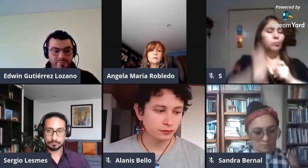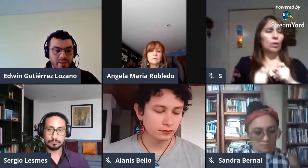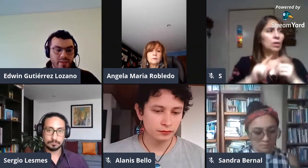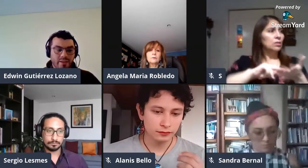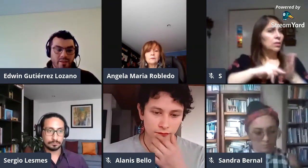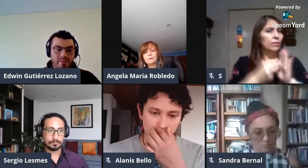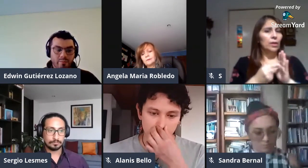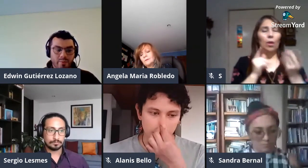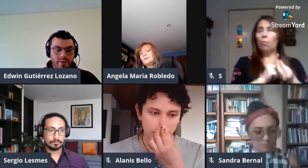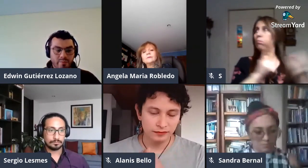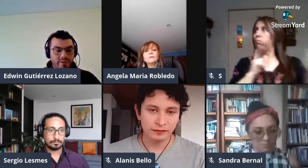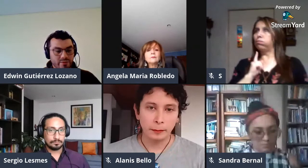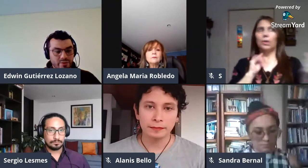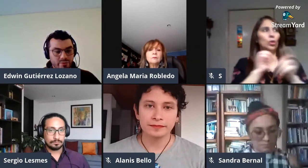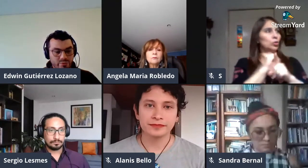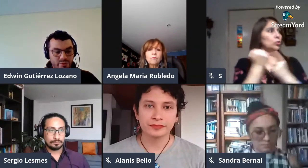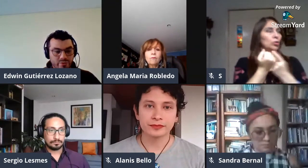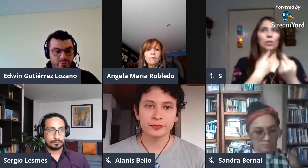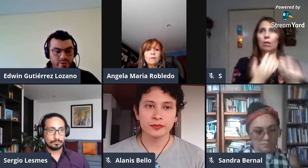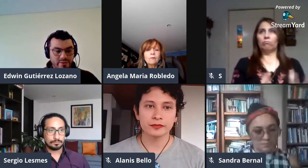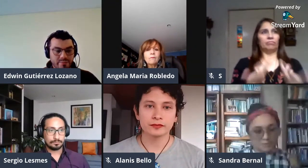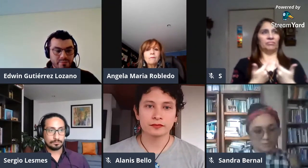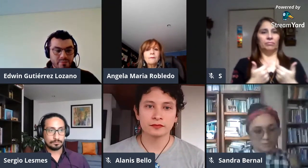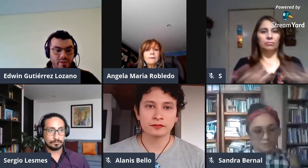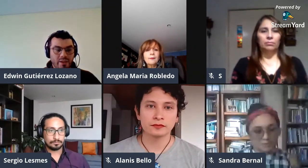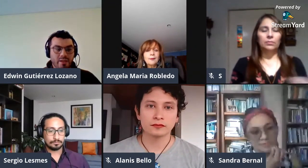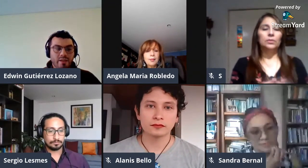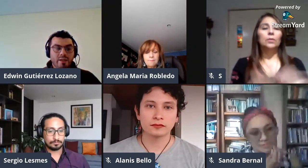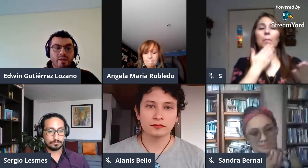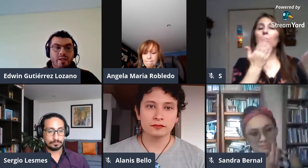social. Bienvenidos a todos y todas.